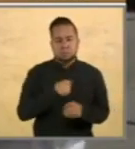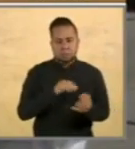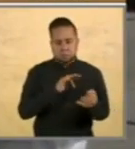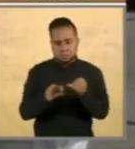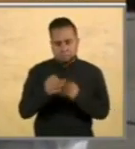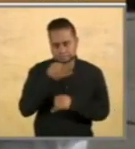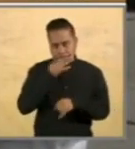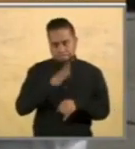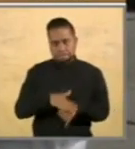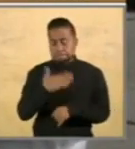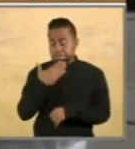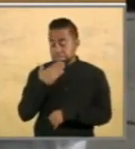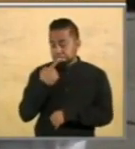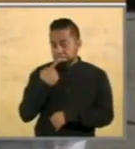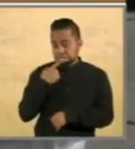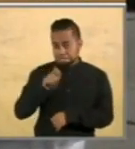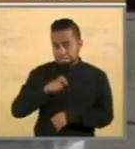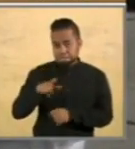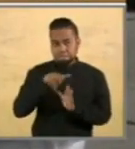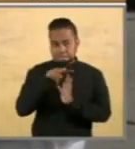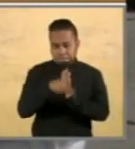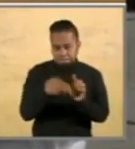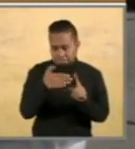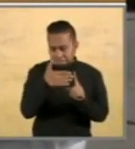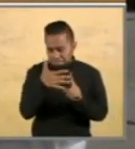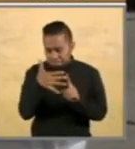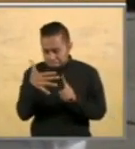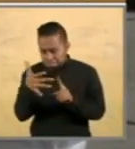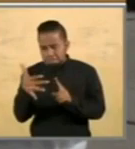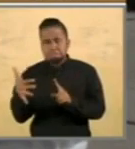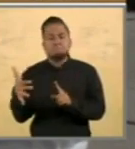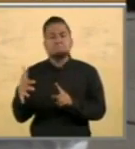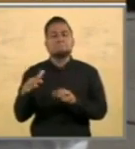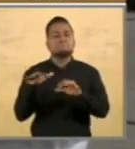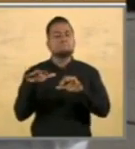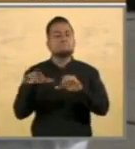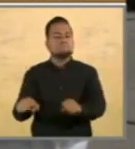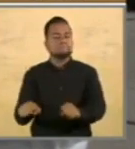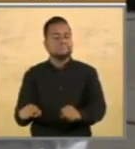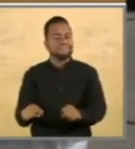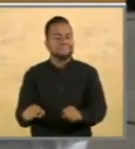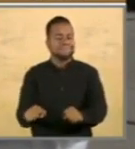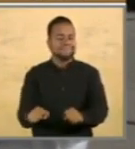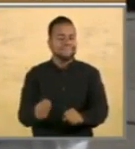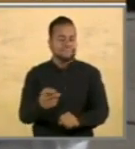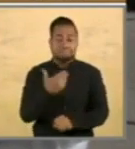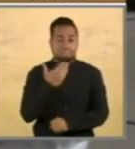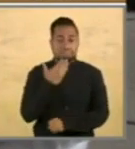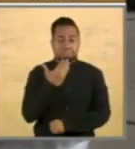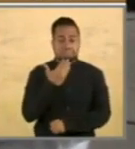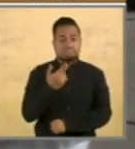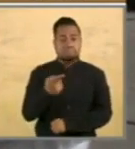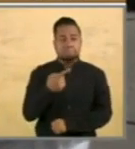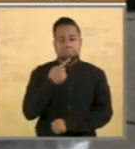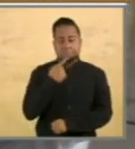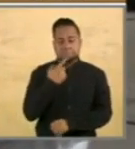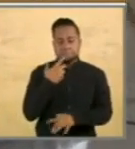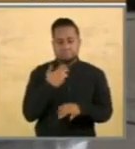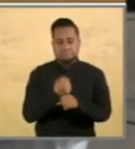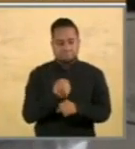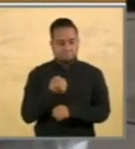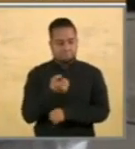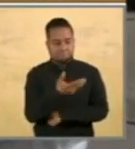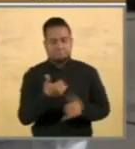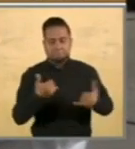esto excelente la el video donde están deteniendo y precisamente el el apodo original de